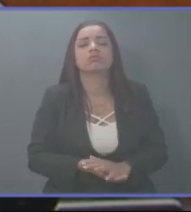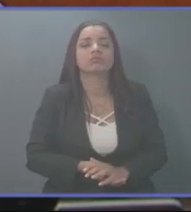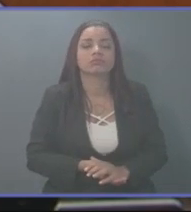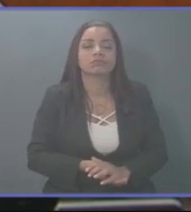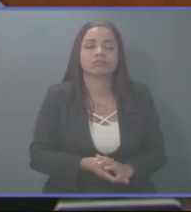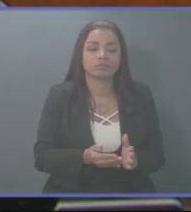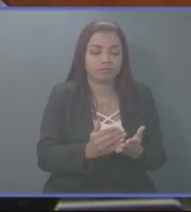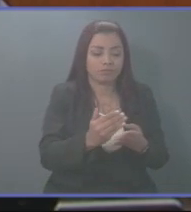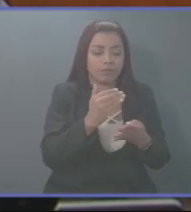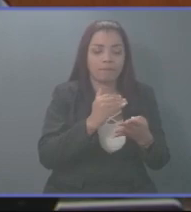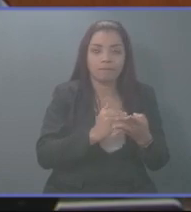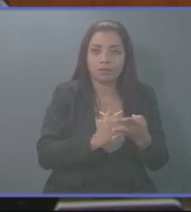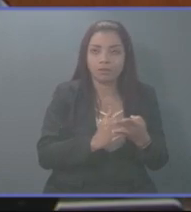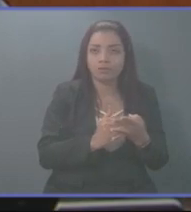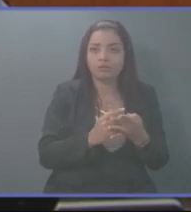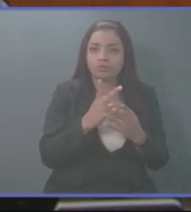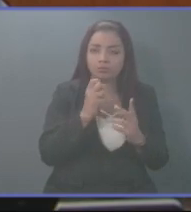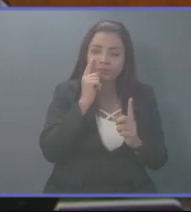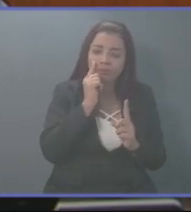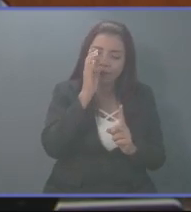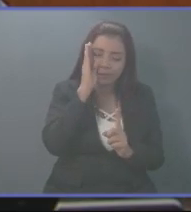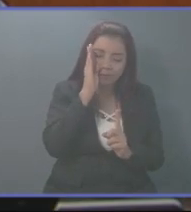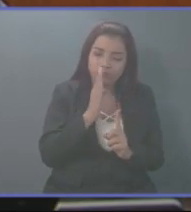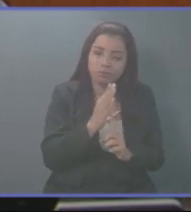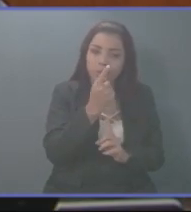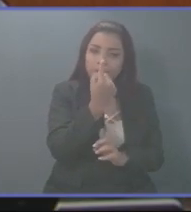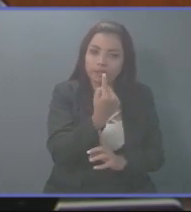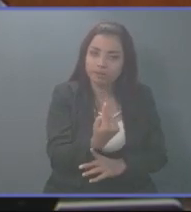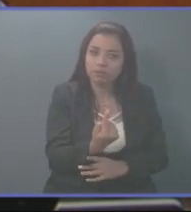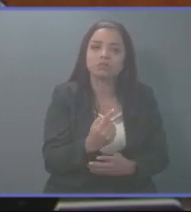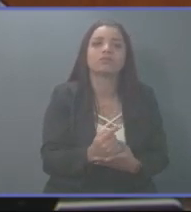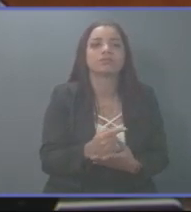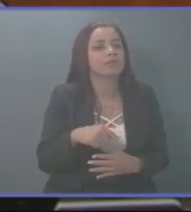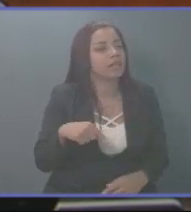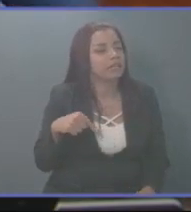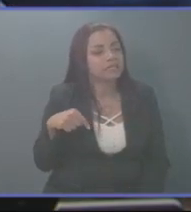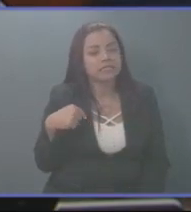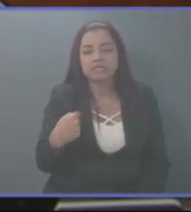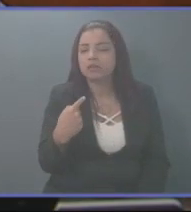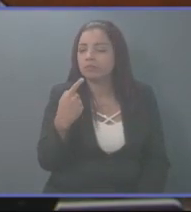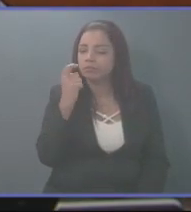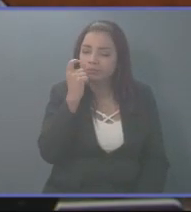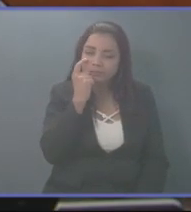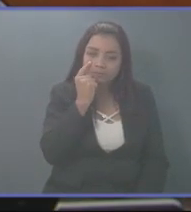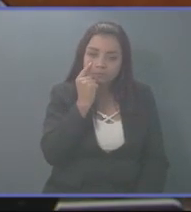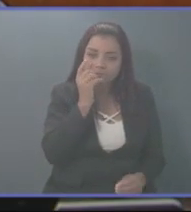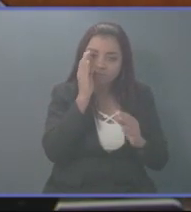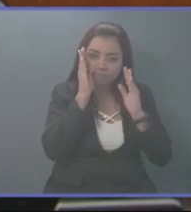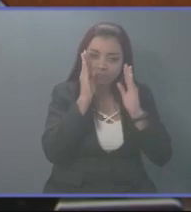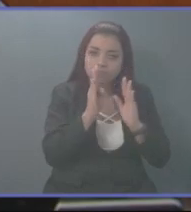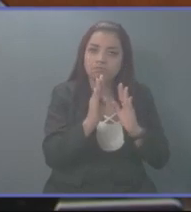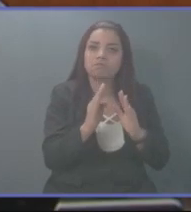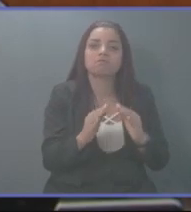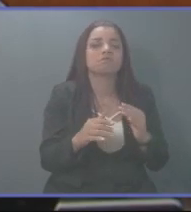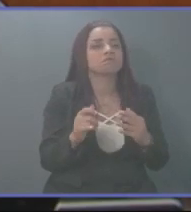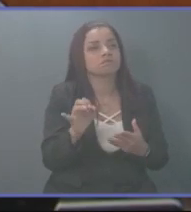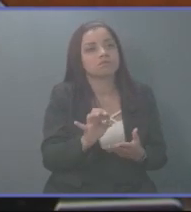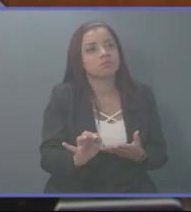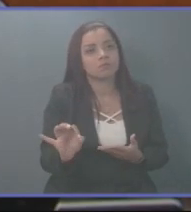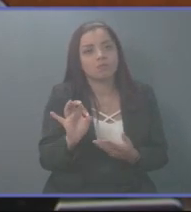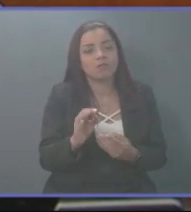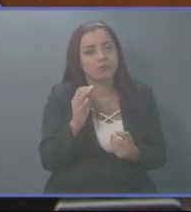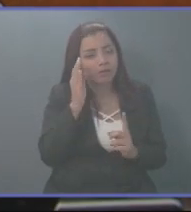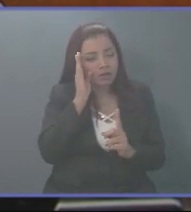persona. En la aplicación de la presente ley, siempre deberá elegirse y aplicarse la disposición con mejor